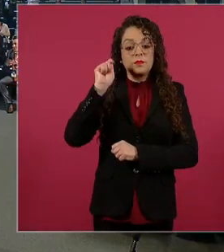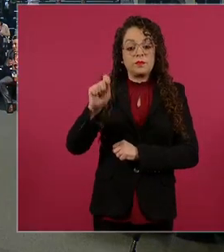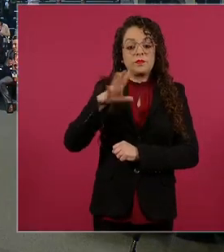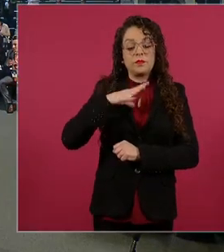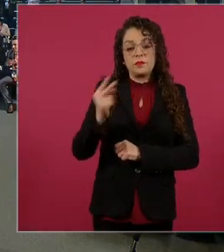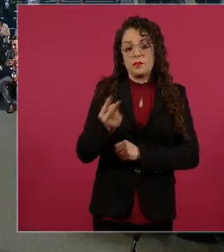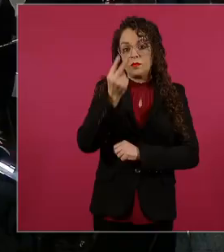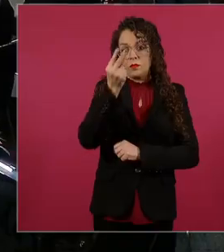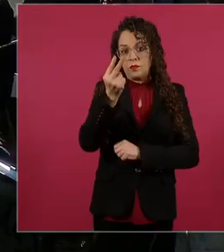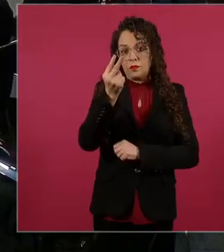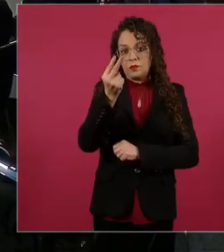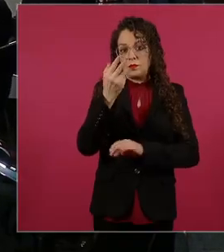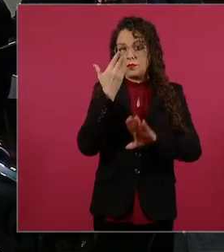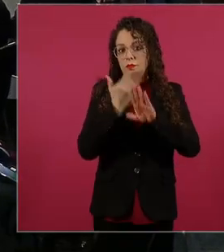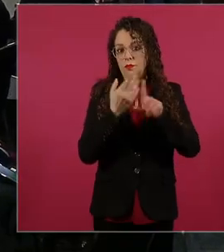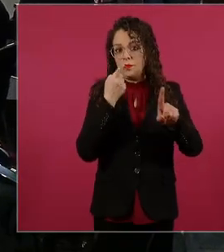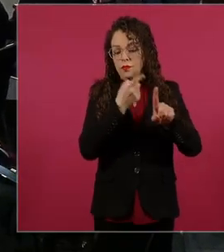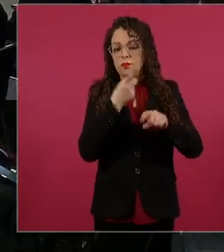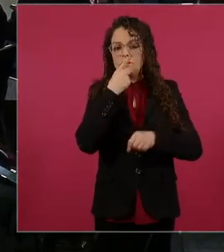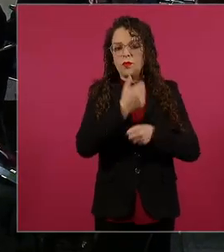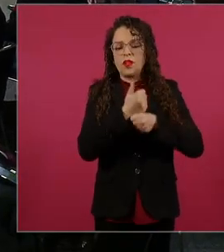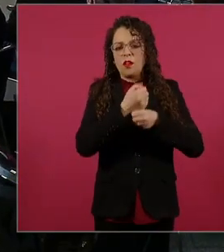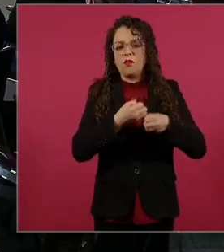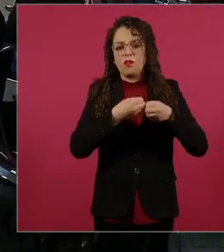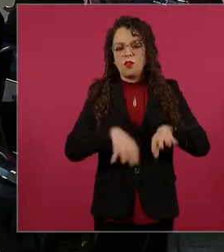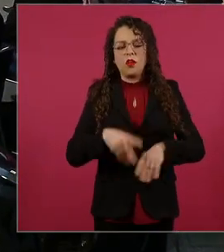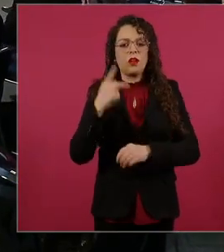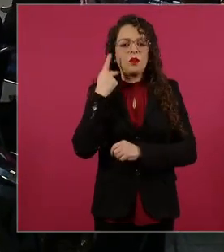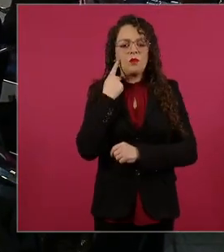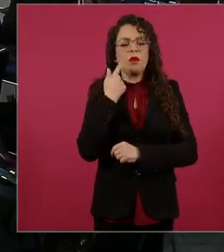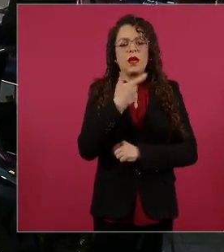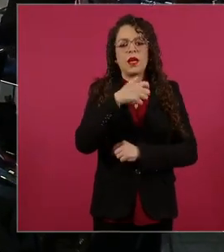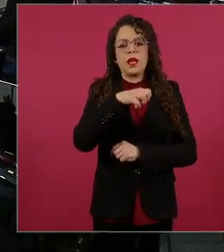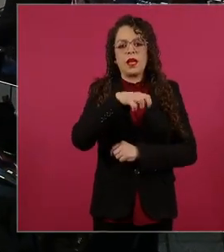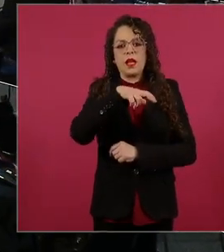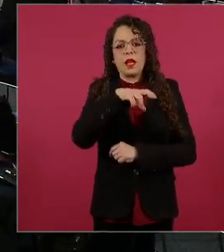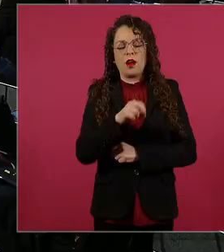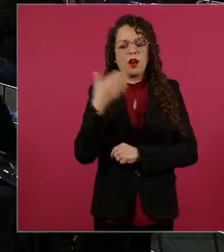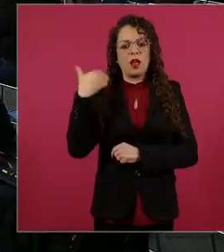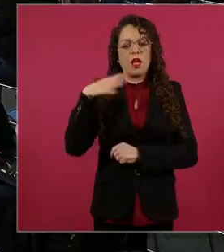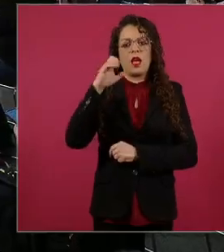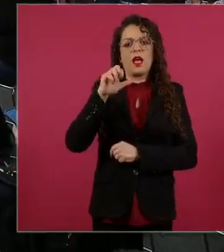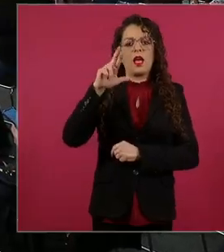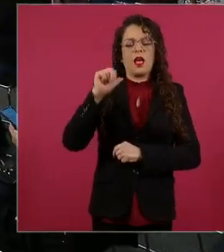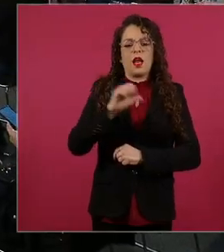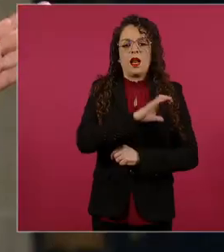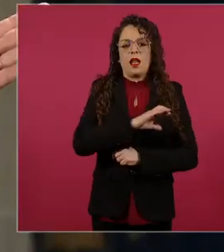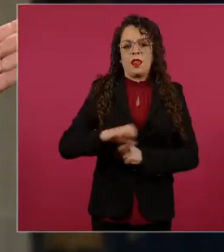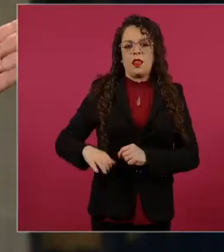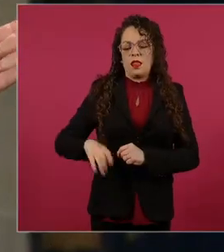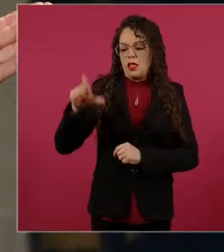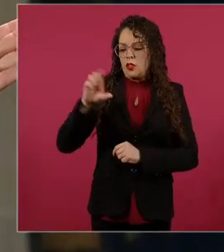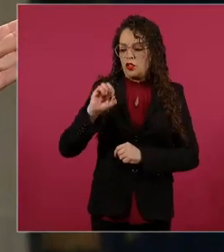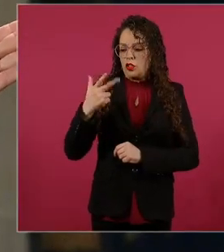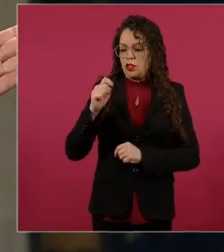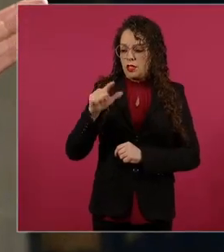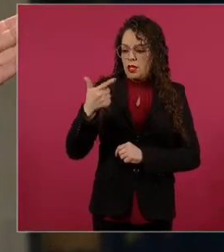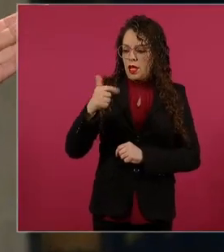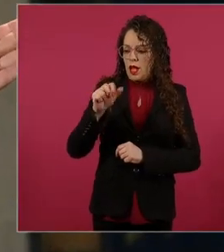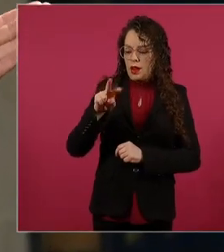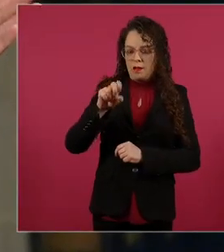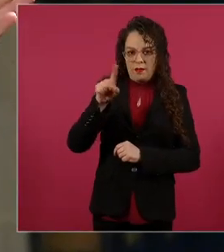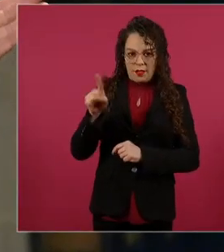dos, una por supuesta violencia política en razón de género en contra de la que fuera candidata Sotil Galvez y dos en el tema